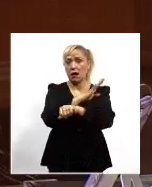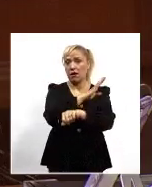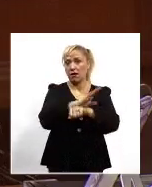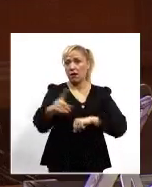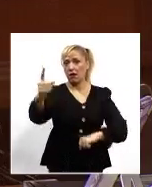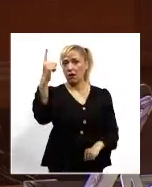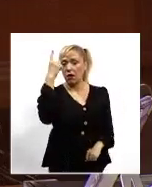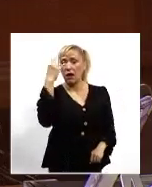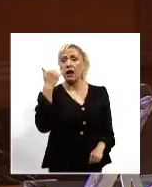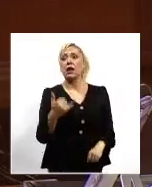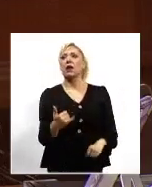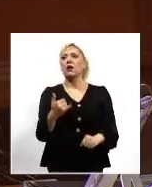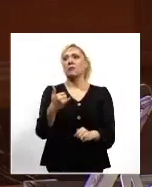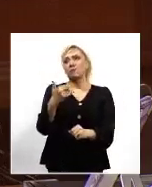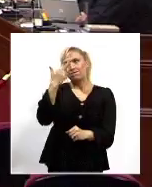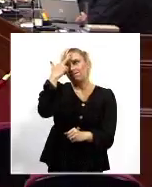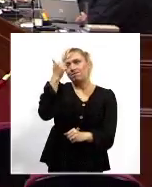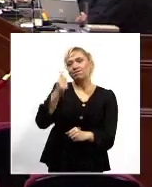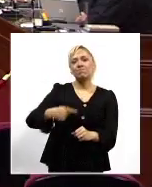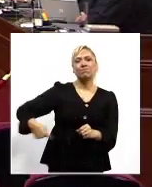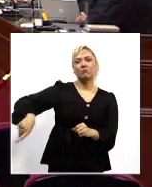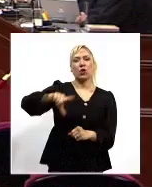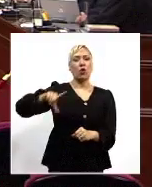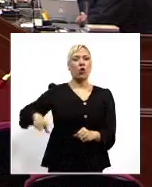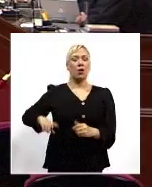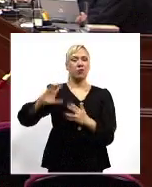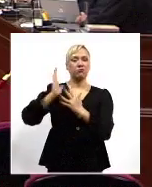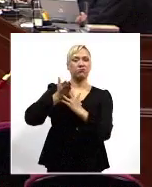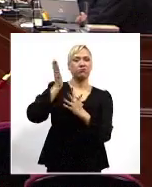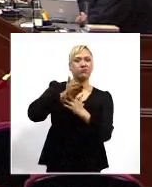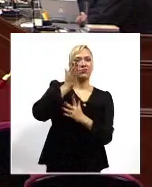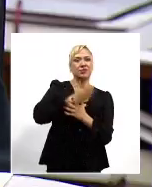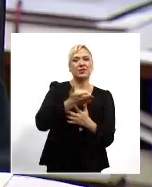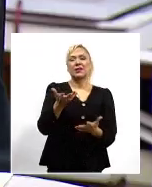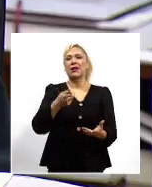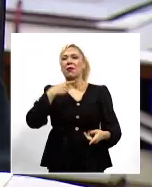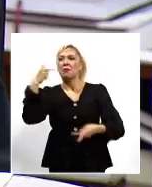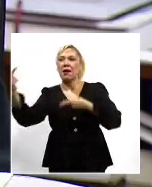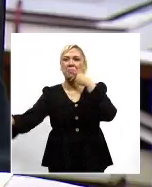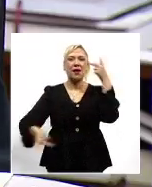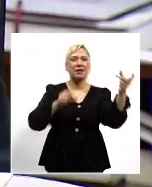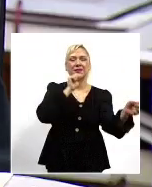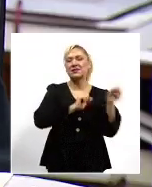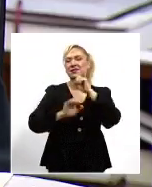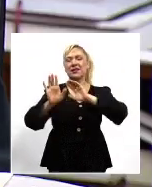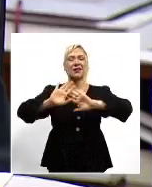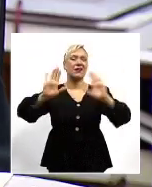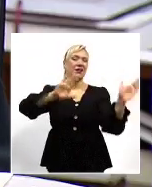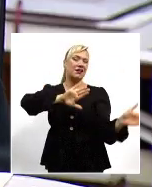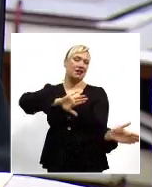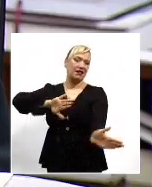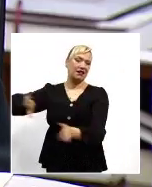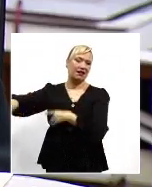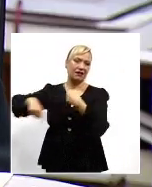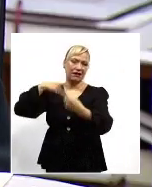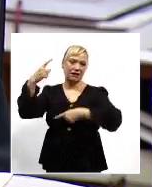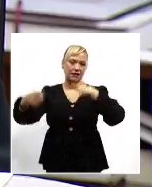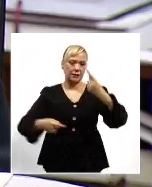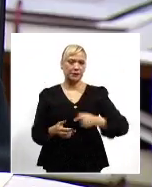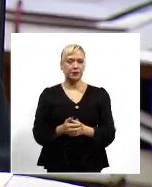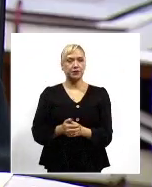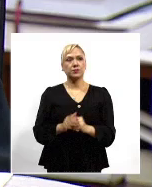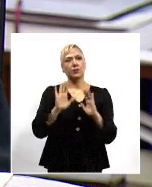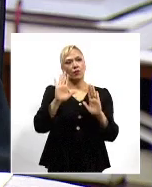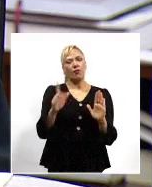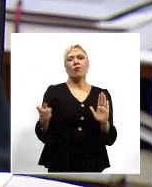nuestra serenidad frente a infundios y rumores. Las irregularidades cometidas en una frase preparatoria de carácter